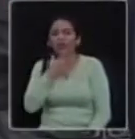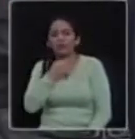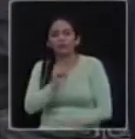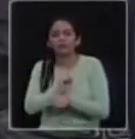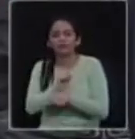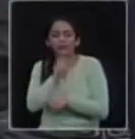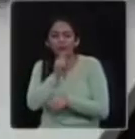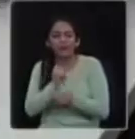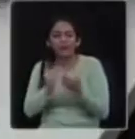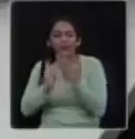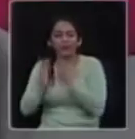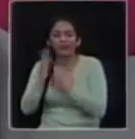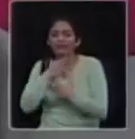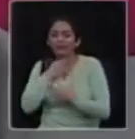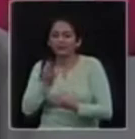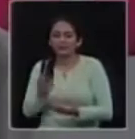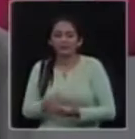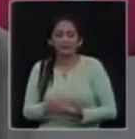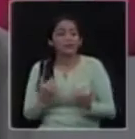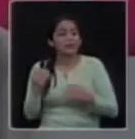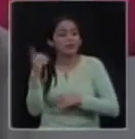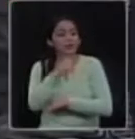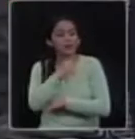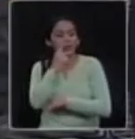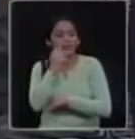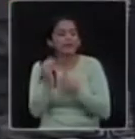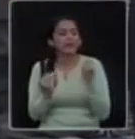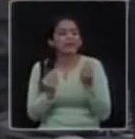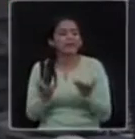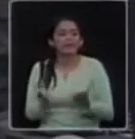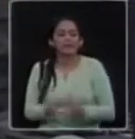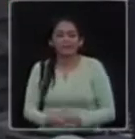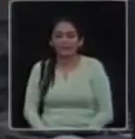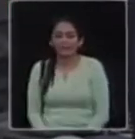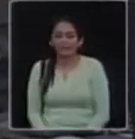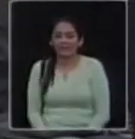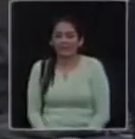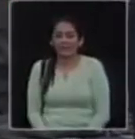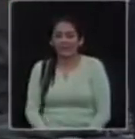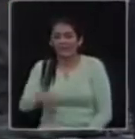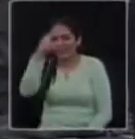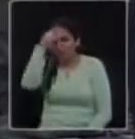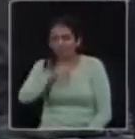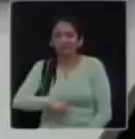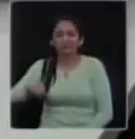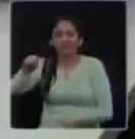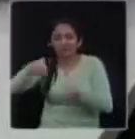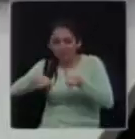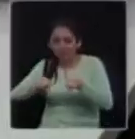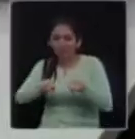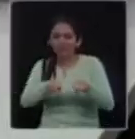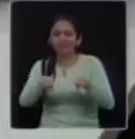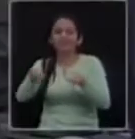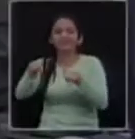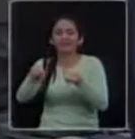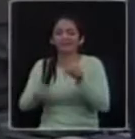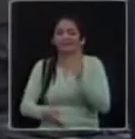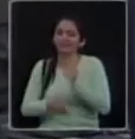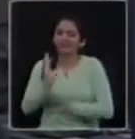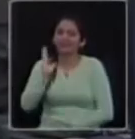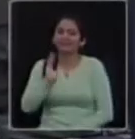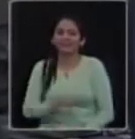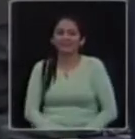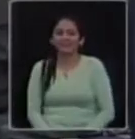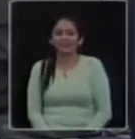motos antiguas. ¿Y cómo van a celebrar el Día del Padre ese domingo? Bueno, paseando en moto. Paseando en moto. Bueno. Me los voy a llevar a la pista de cross a hacer